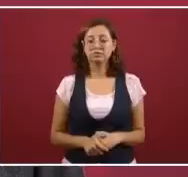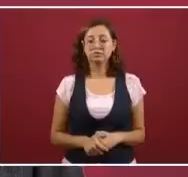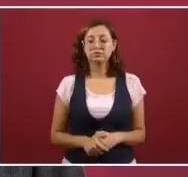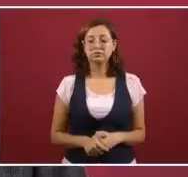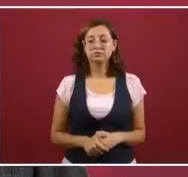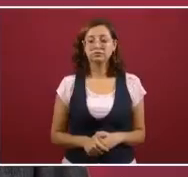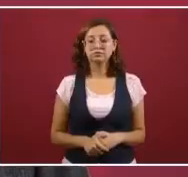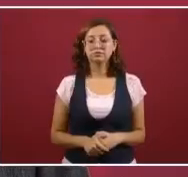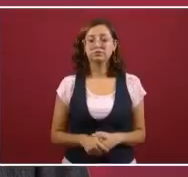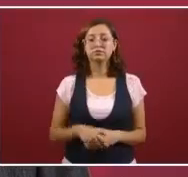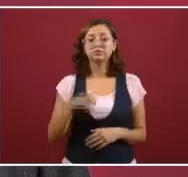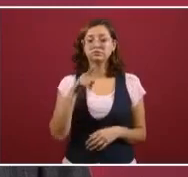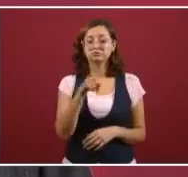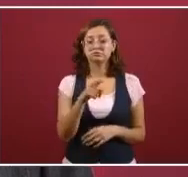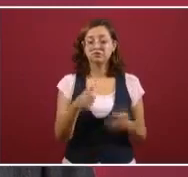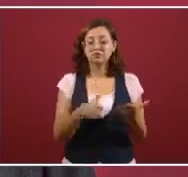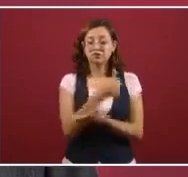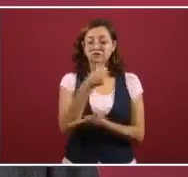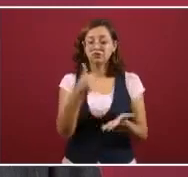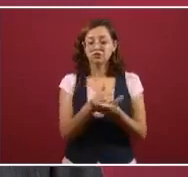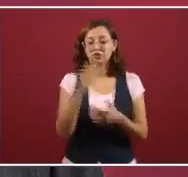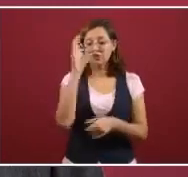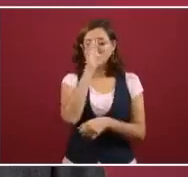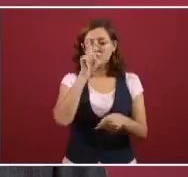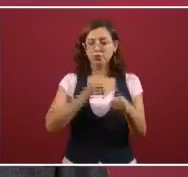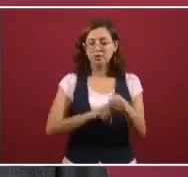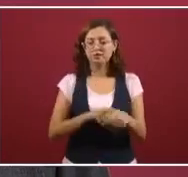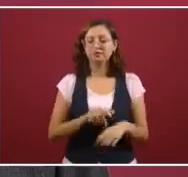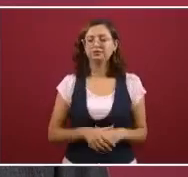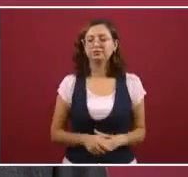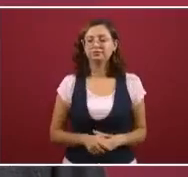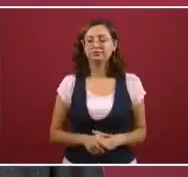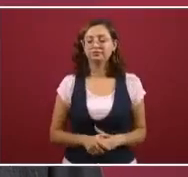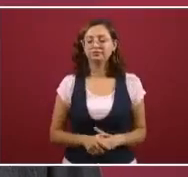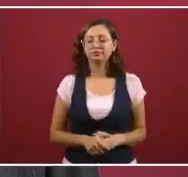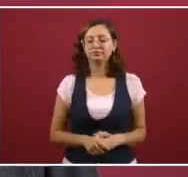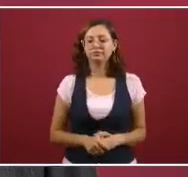una metrópoli cultural.